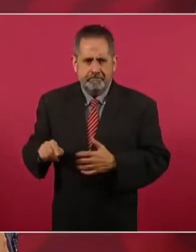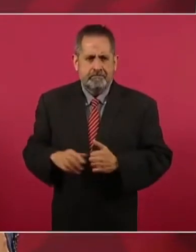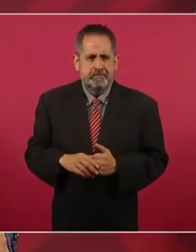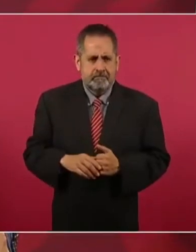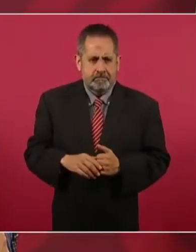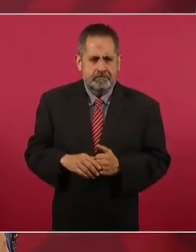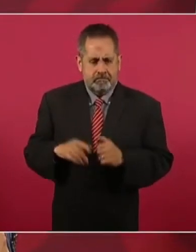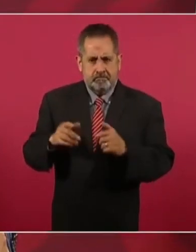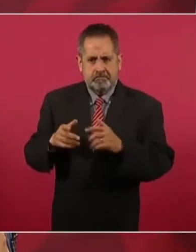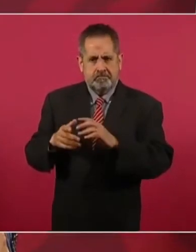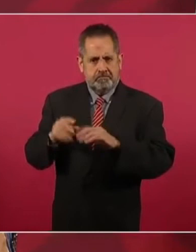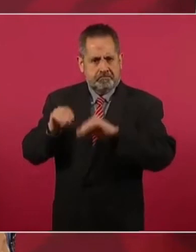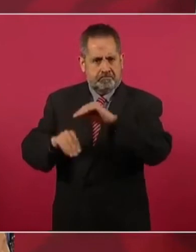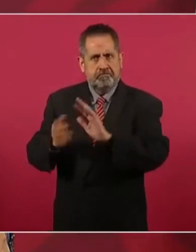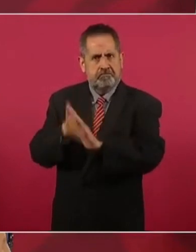que se construyeron.